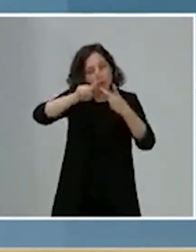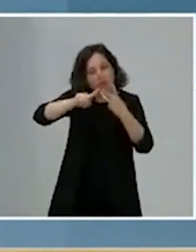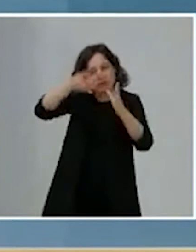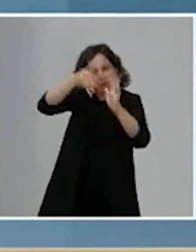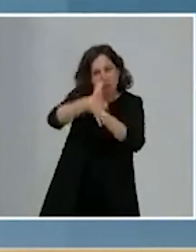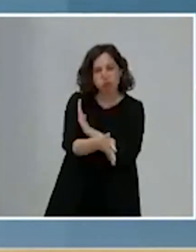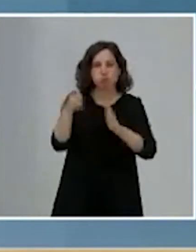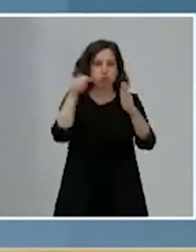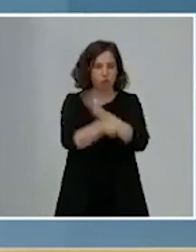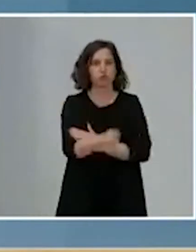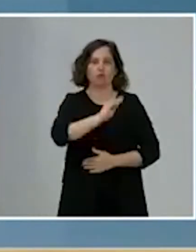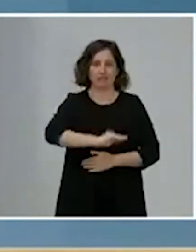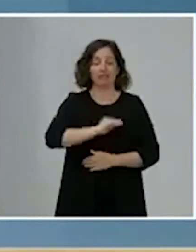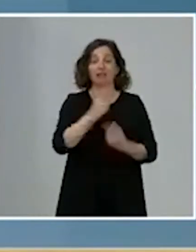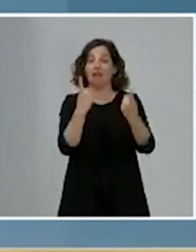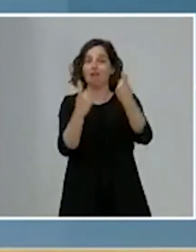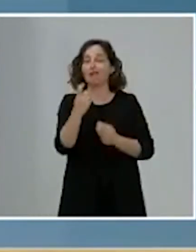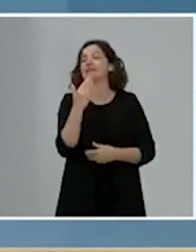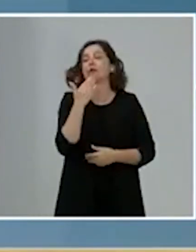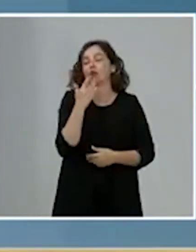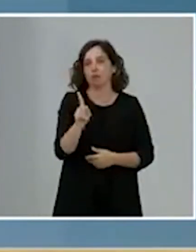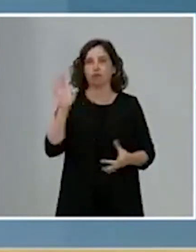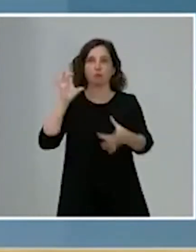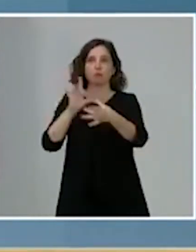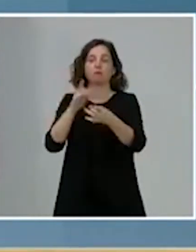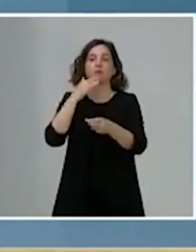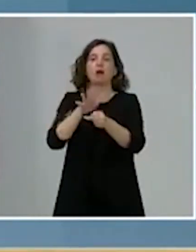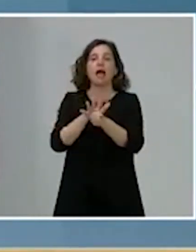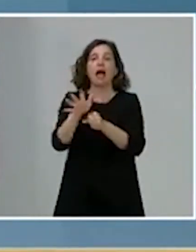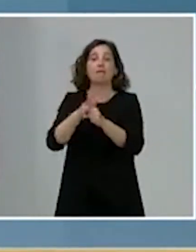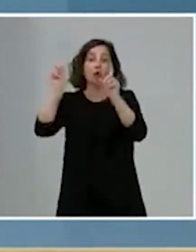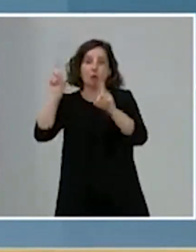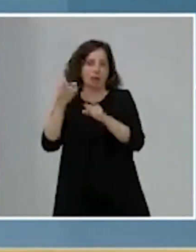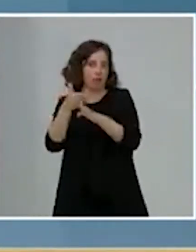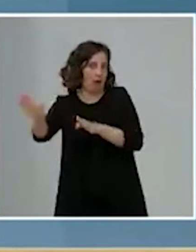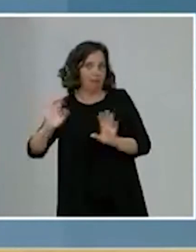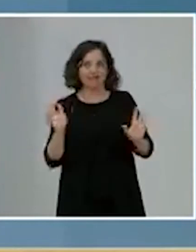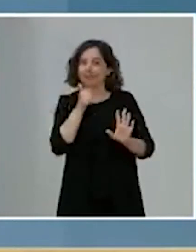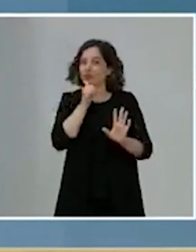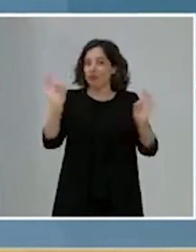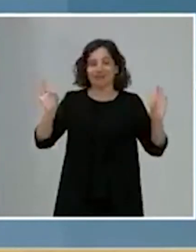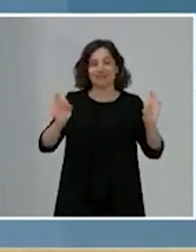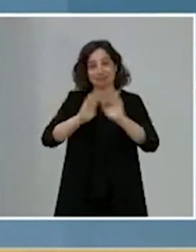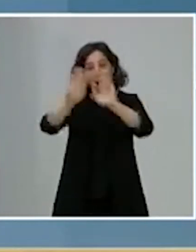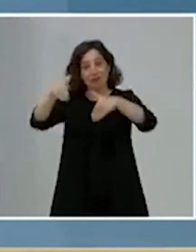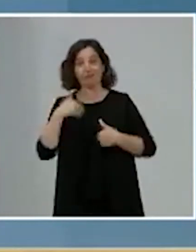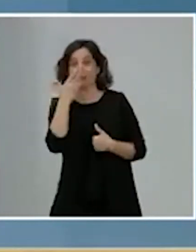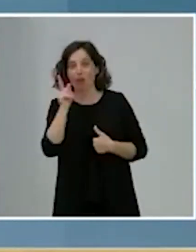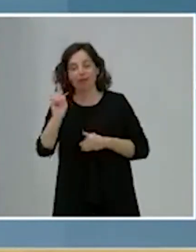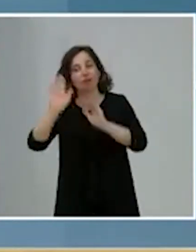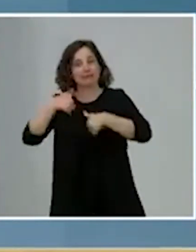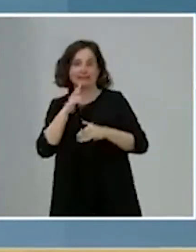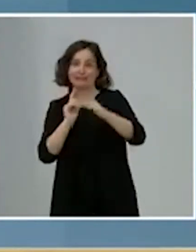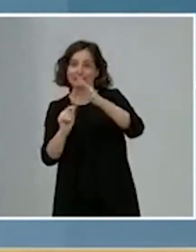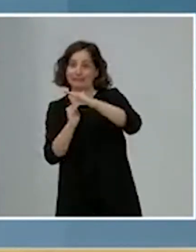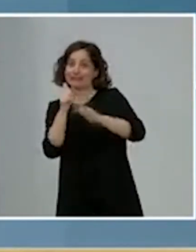Quedan pendientes de desarrollarse las medidas que tienen que ver con el ámbito educativo en la comunidad autónoma y también con el ámbito de